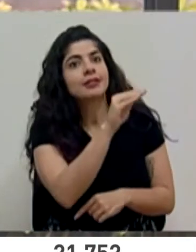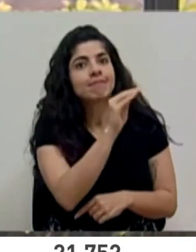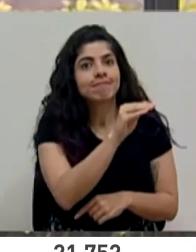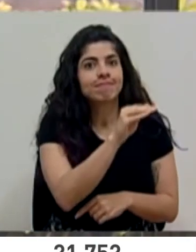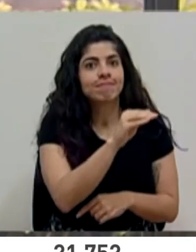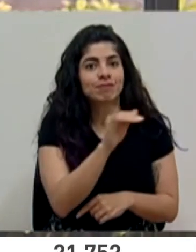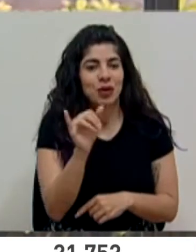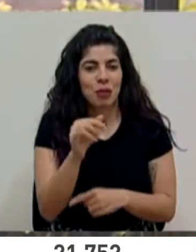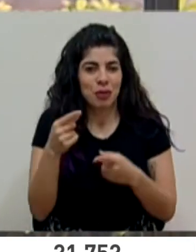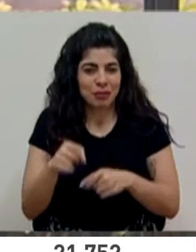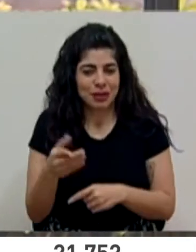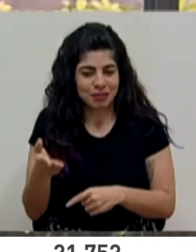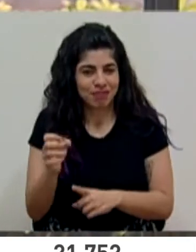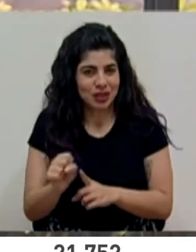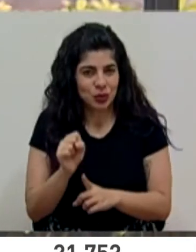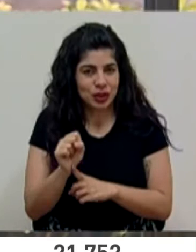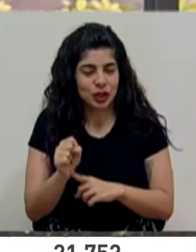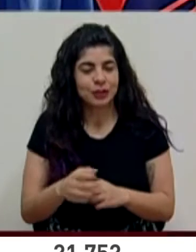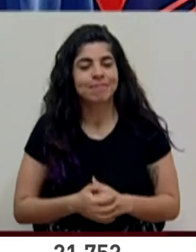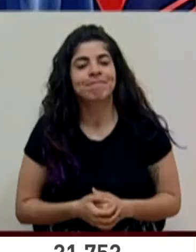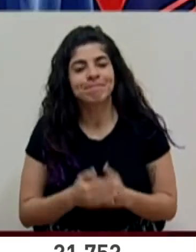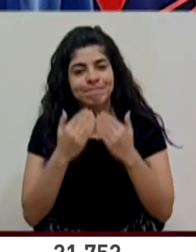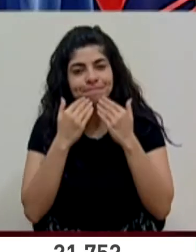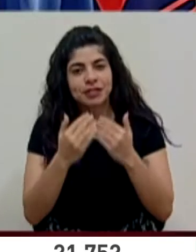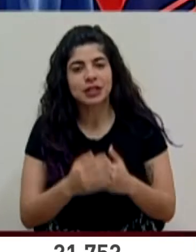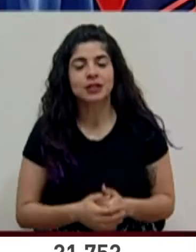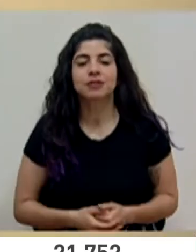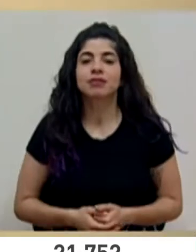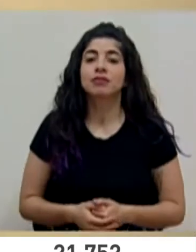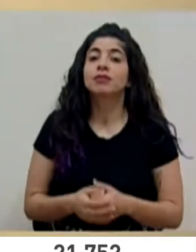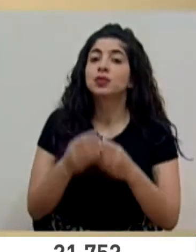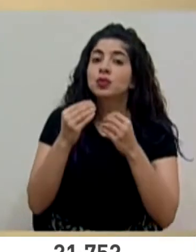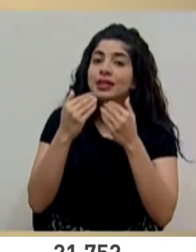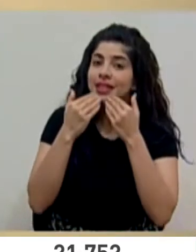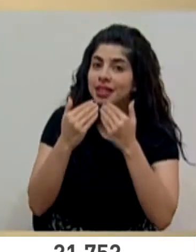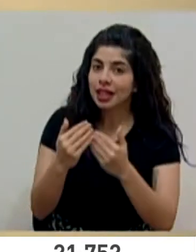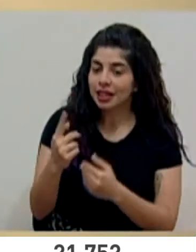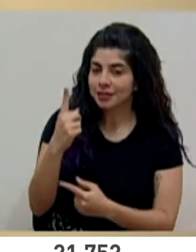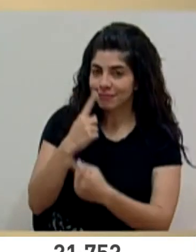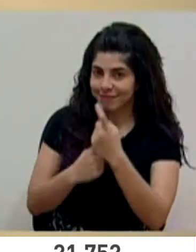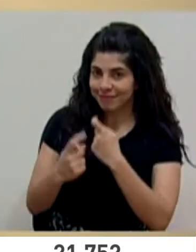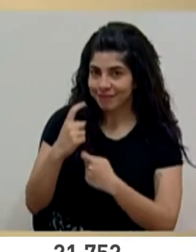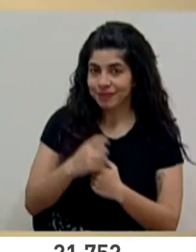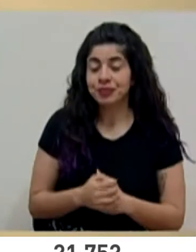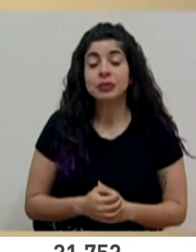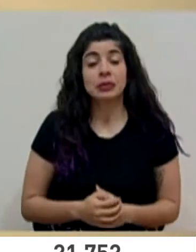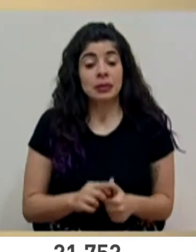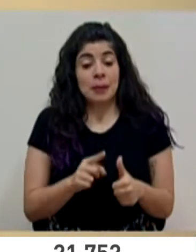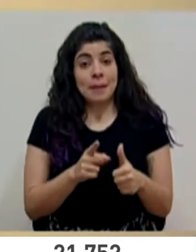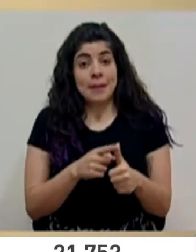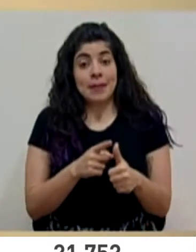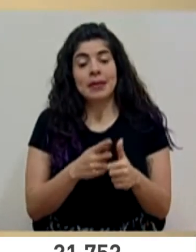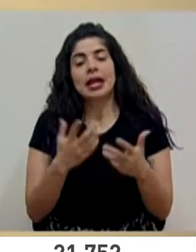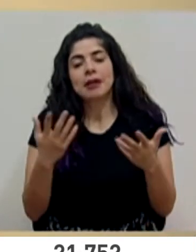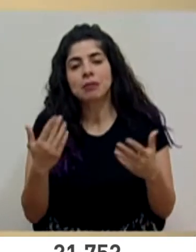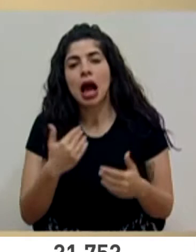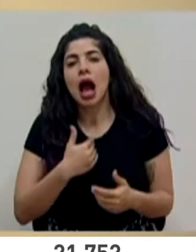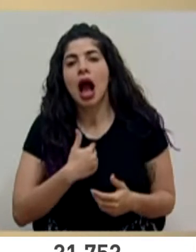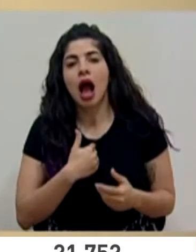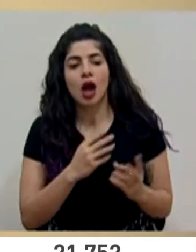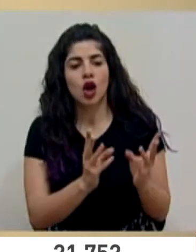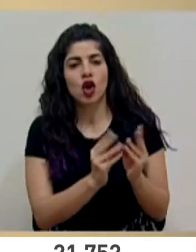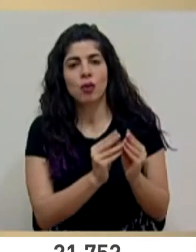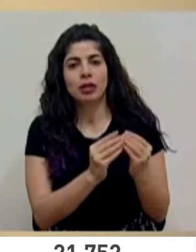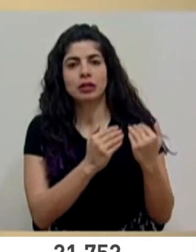como se dio en esa situación? Gracias. Muchas gracias por sus preguntas. En cuanto a la primera, bueno, hay una comisión